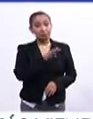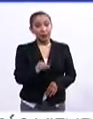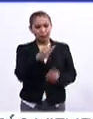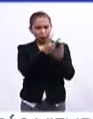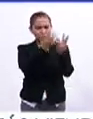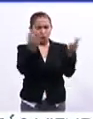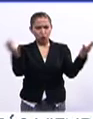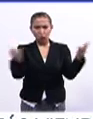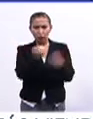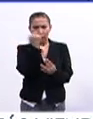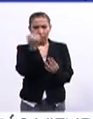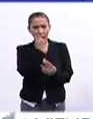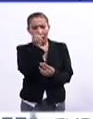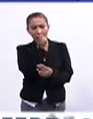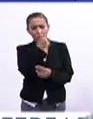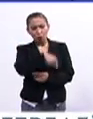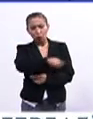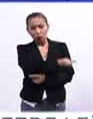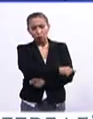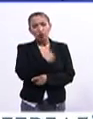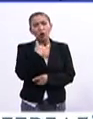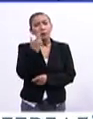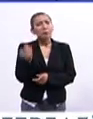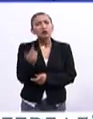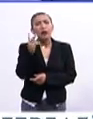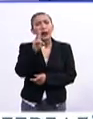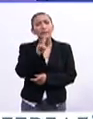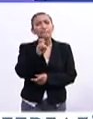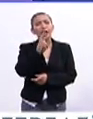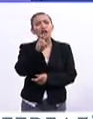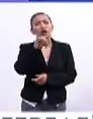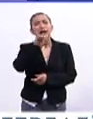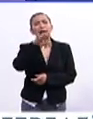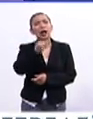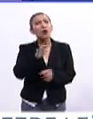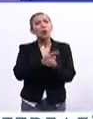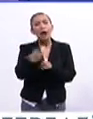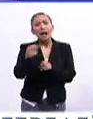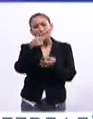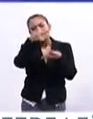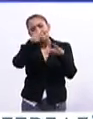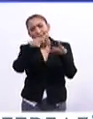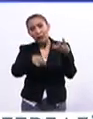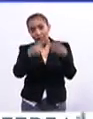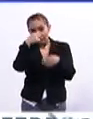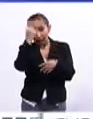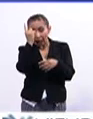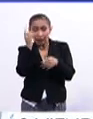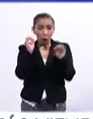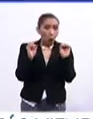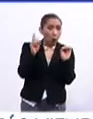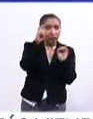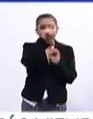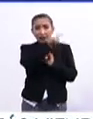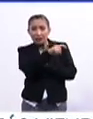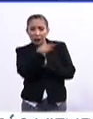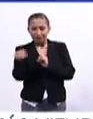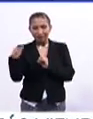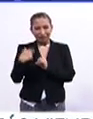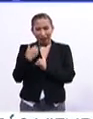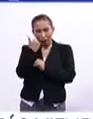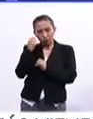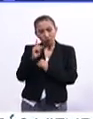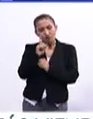posibilidad muy afortunada para los jóvenes estudiantes. Me gustaría preguntarte, Verónica, ¿cuáles son esos aspectos? ¿Qué tan fácil o qué tan difícil es para